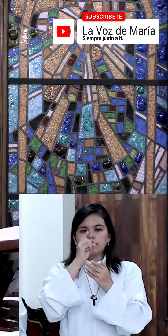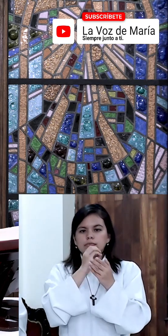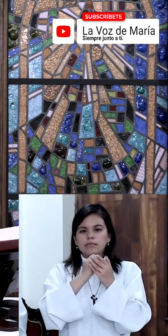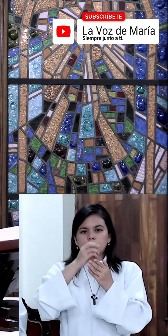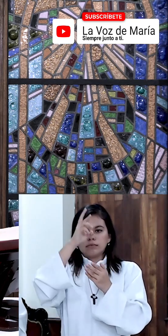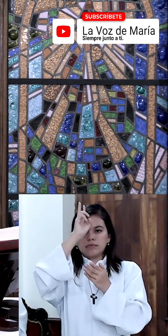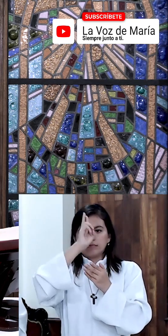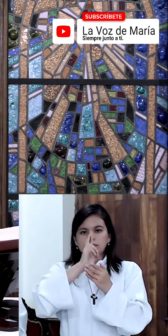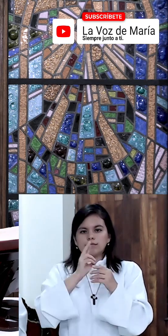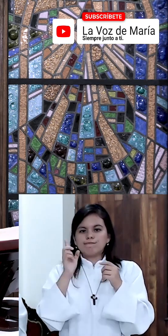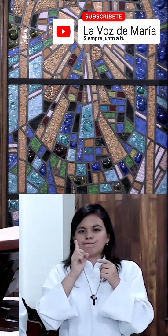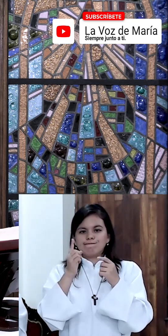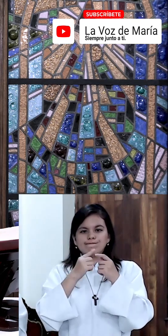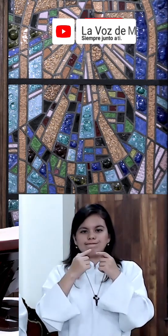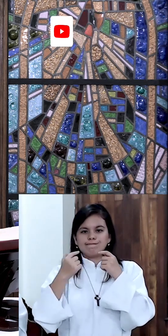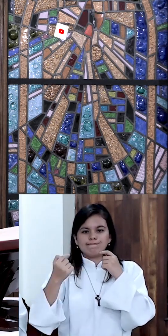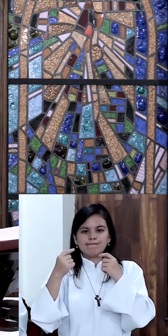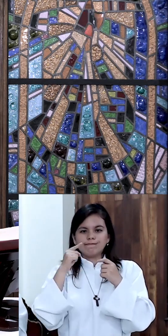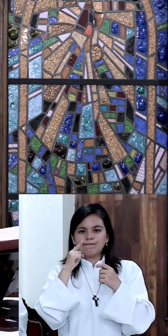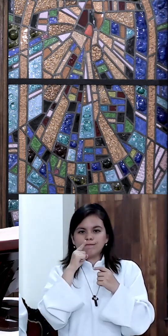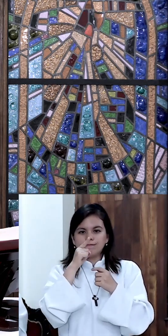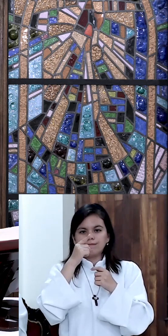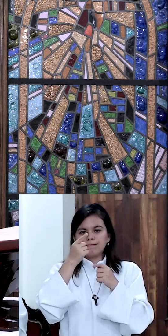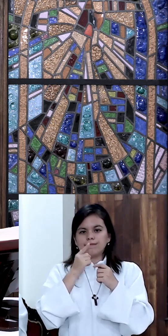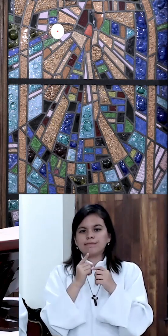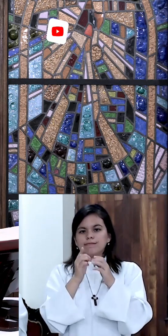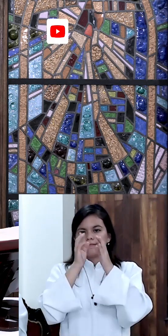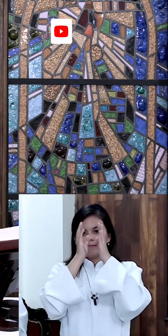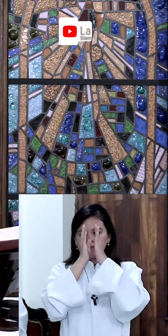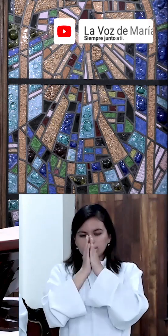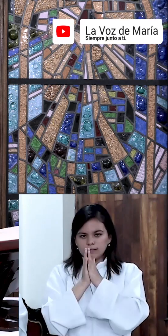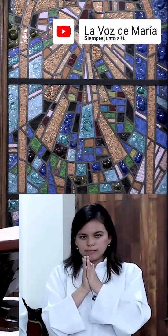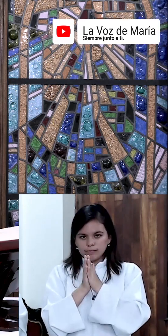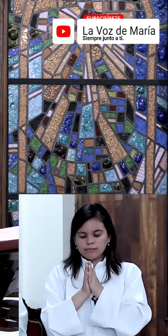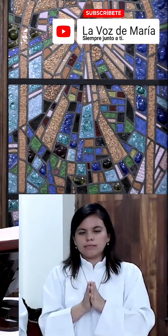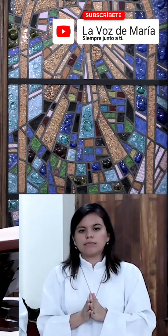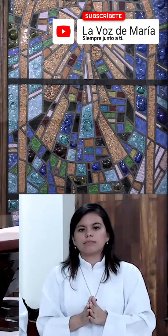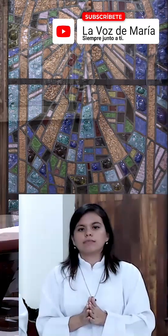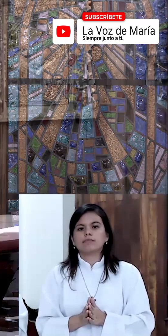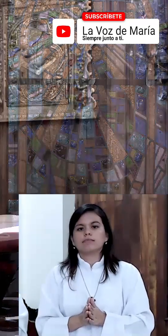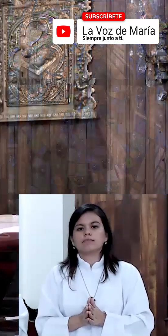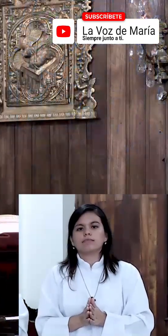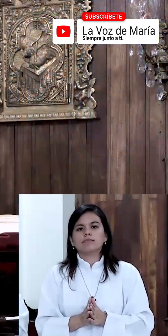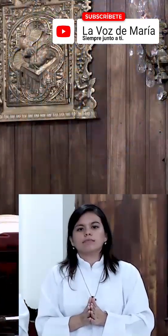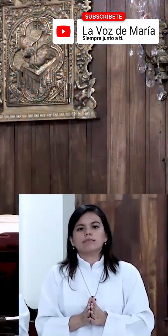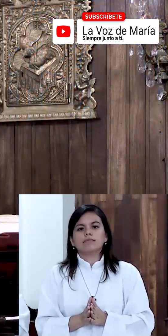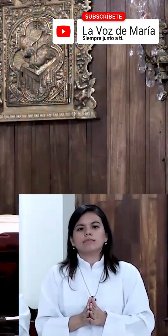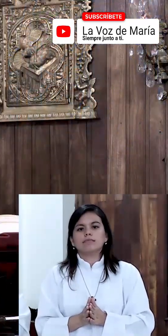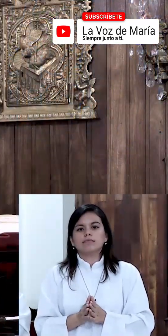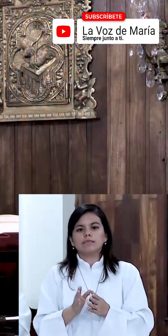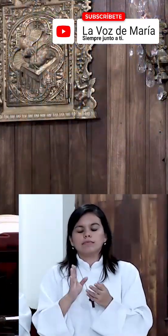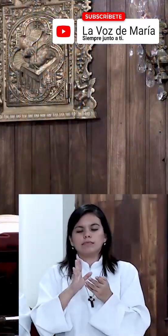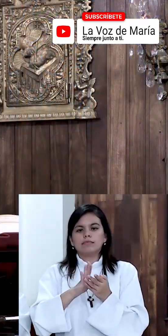ti. Oh Señor, no permitas que jamás me aparte de ti. Amén.